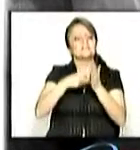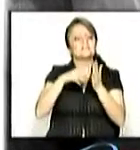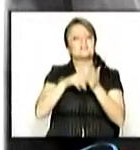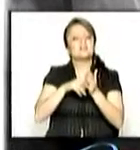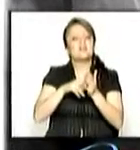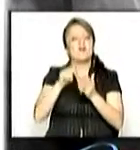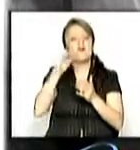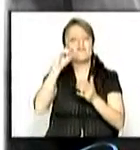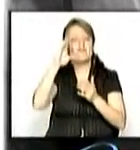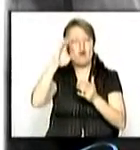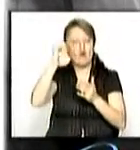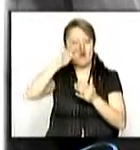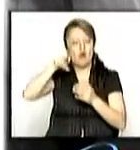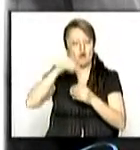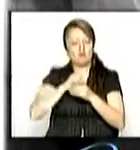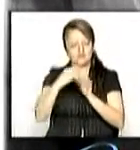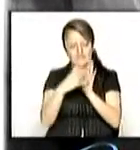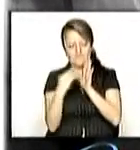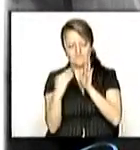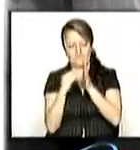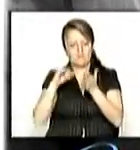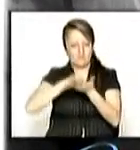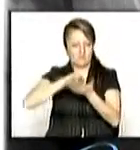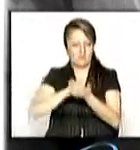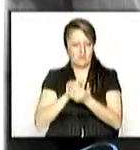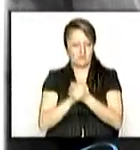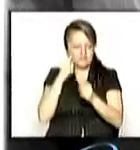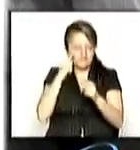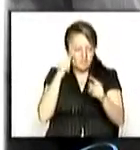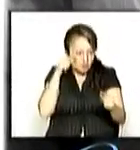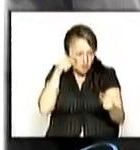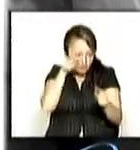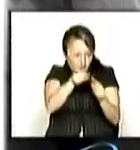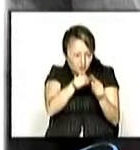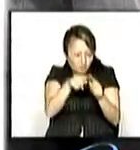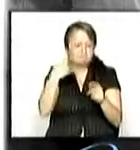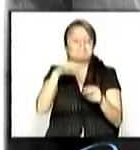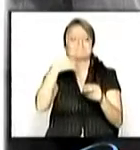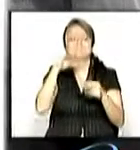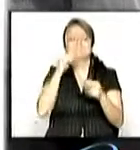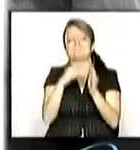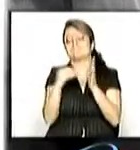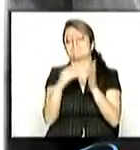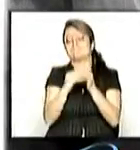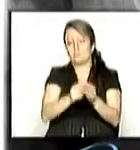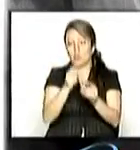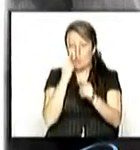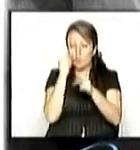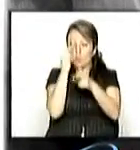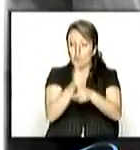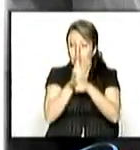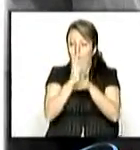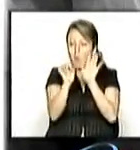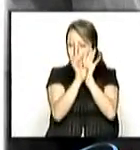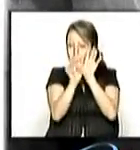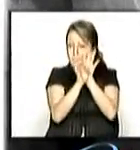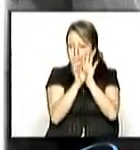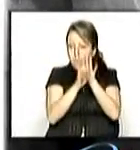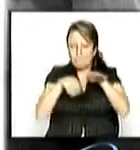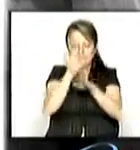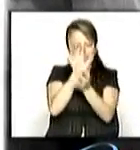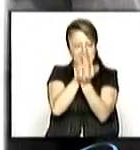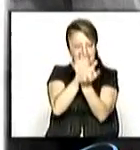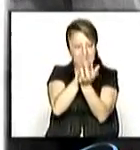focos infecciosos? Que ese es el oficio básico de un odontólogo neurofocal, es que el odontólogo neurofocal